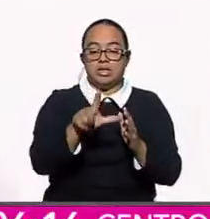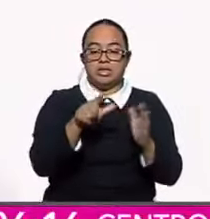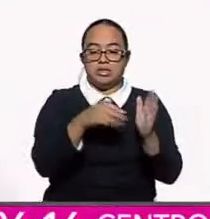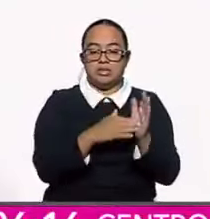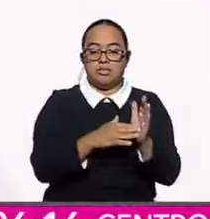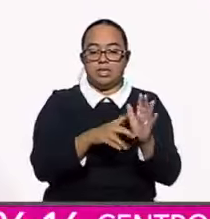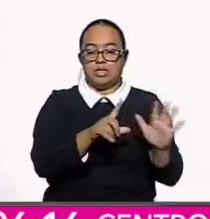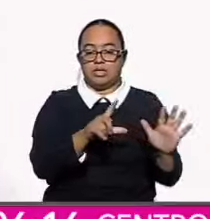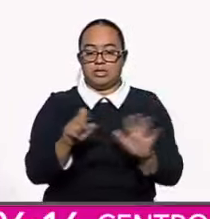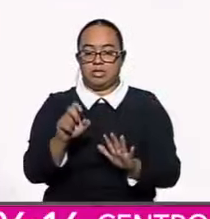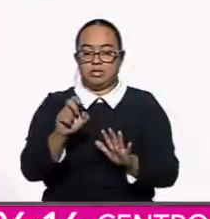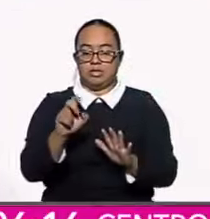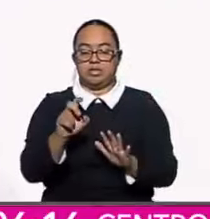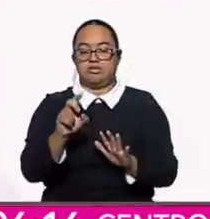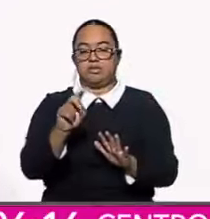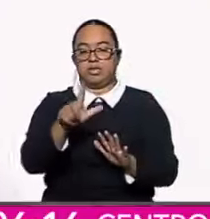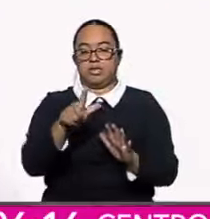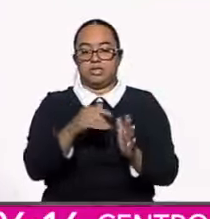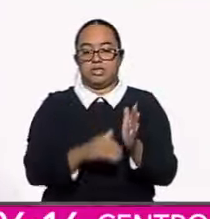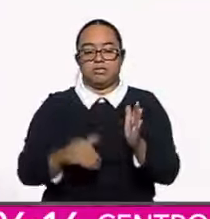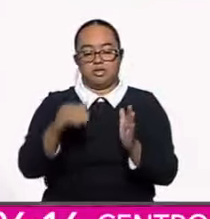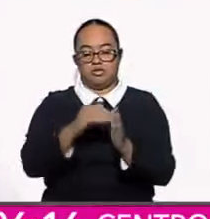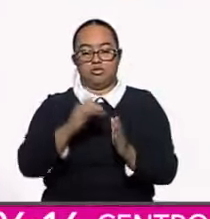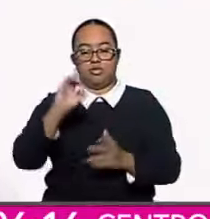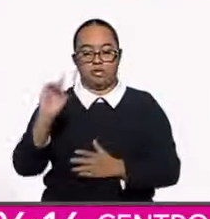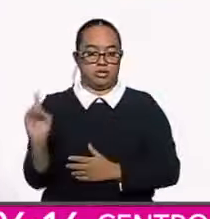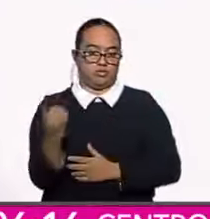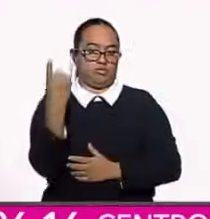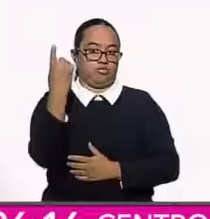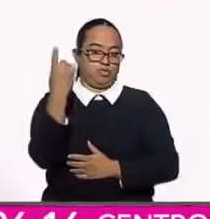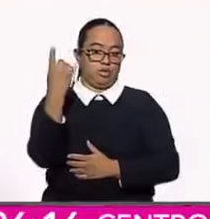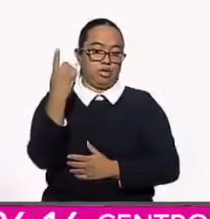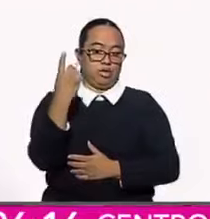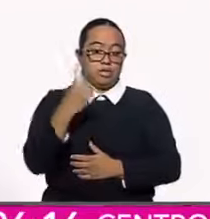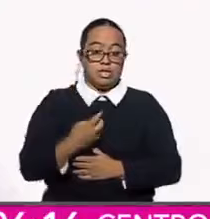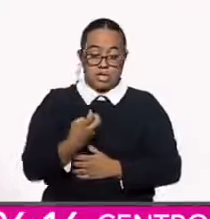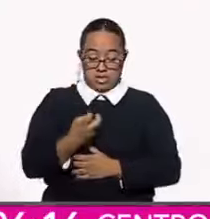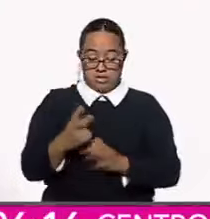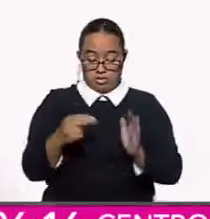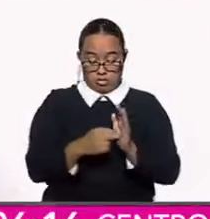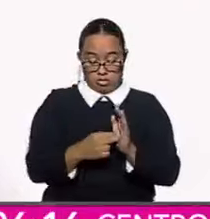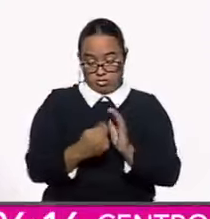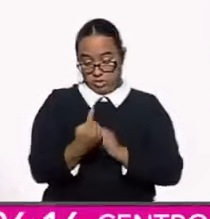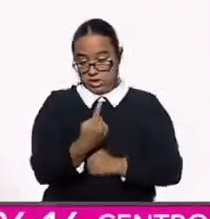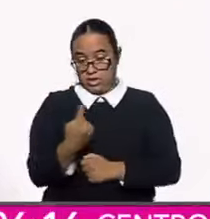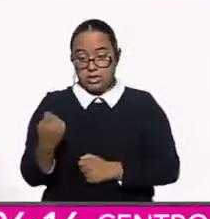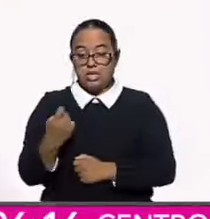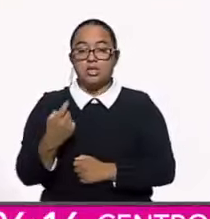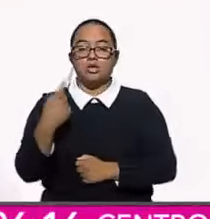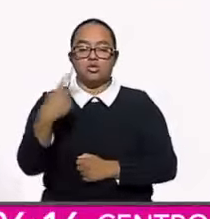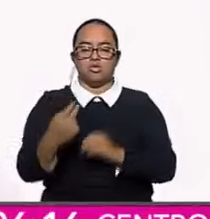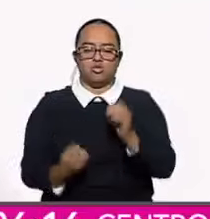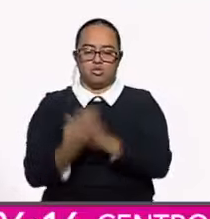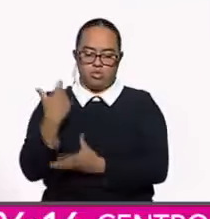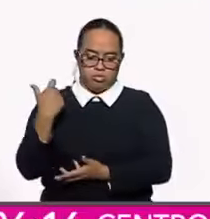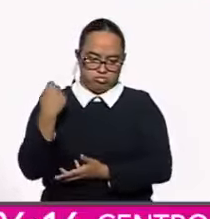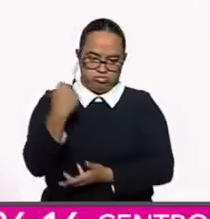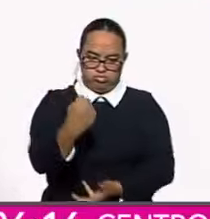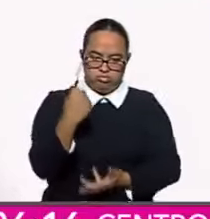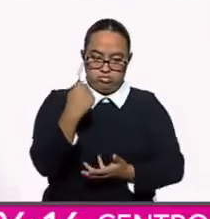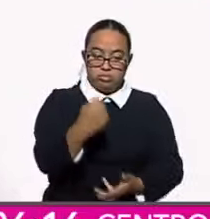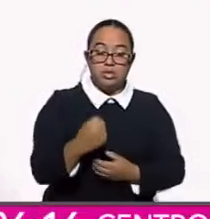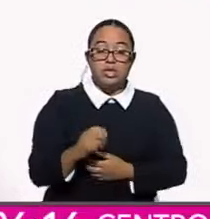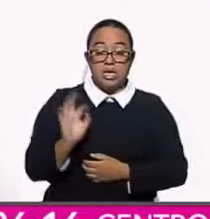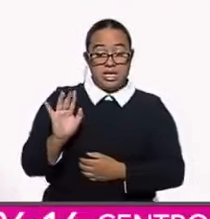37.737 millones de dólares, de los cuales 2.100 son de nuevos capitales y más